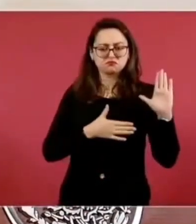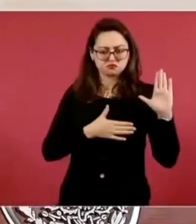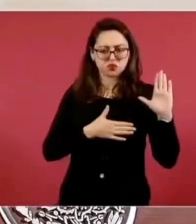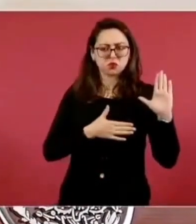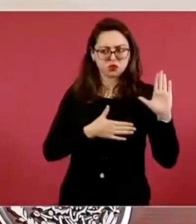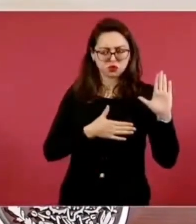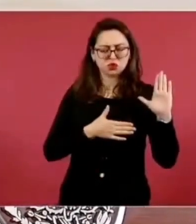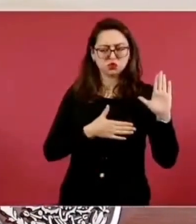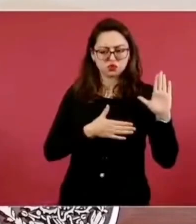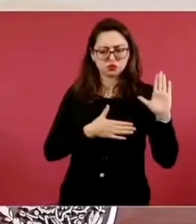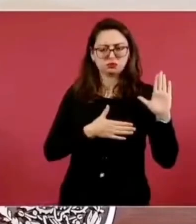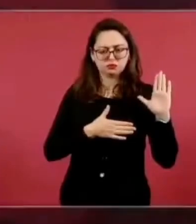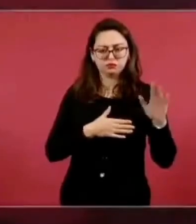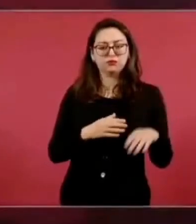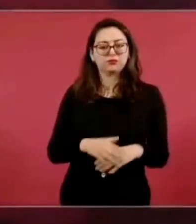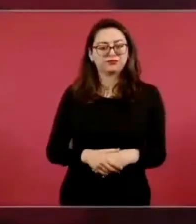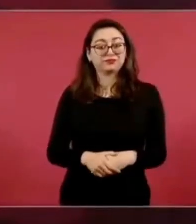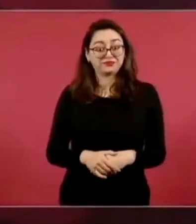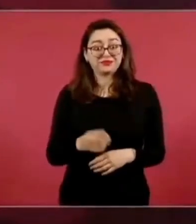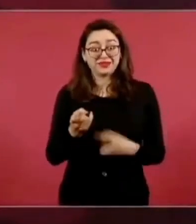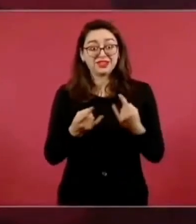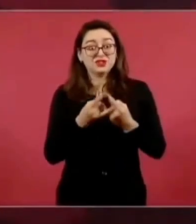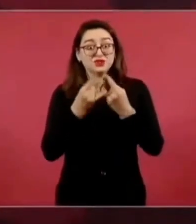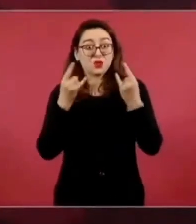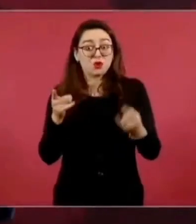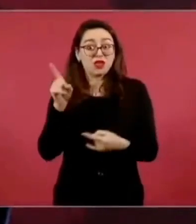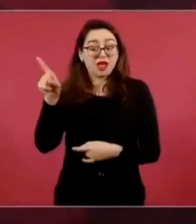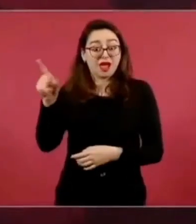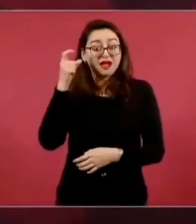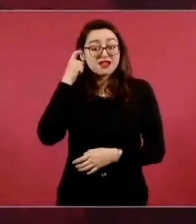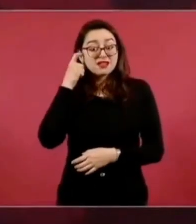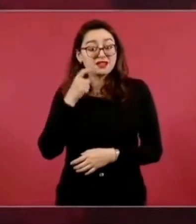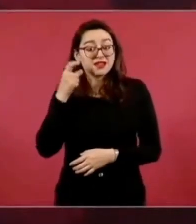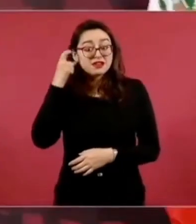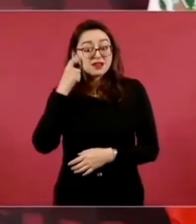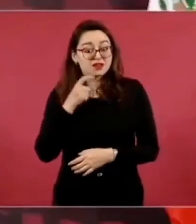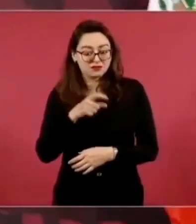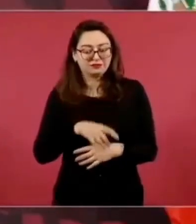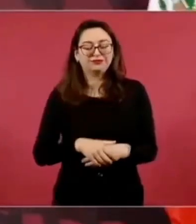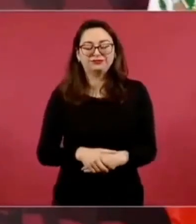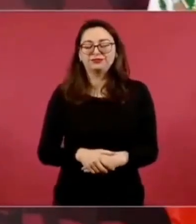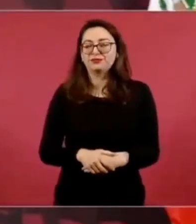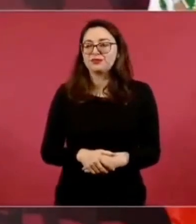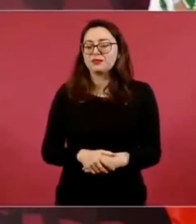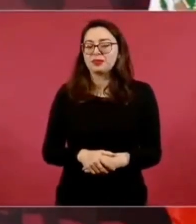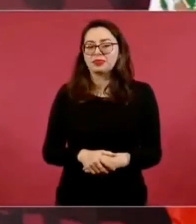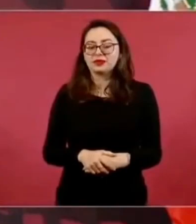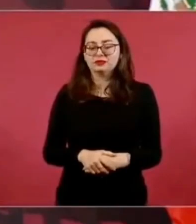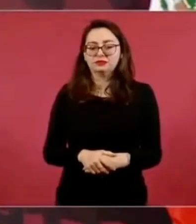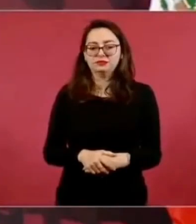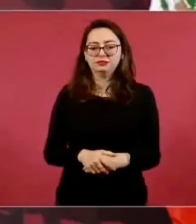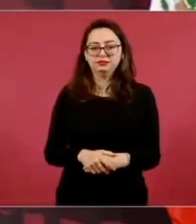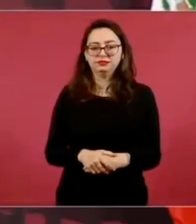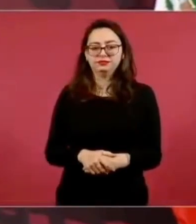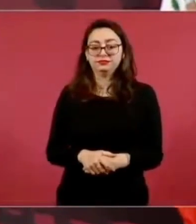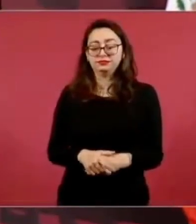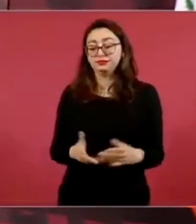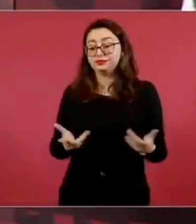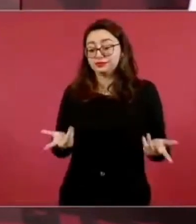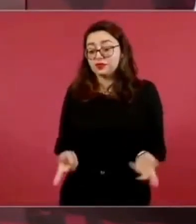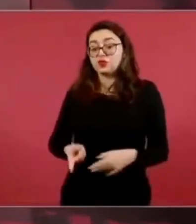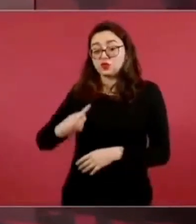en Chilapa Guerrero estamos con ustedes pero cómo le